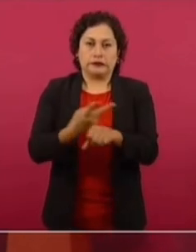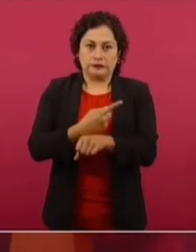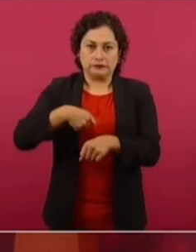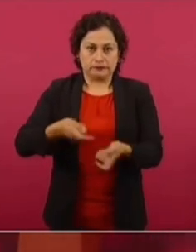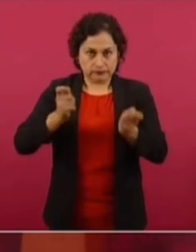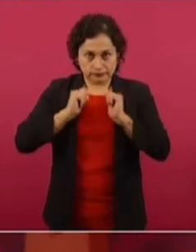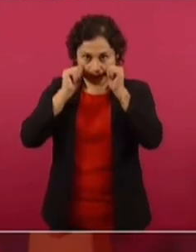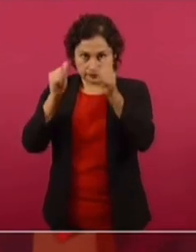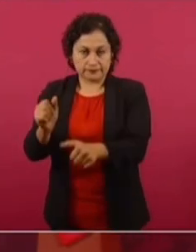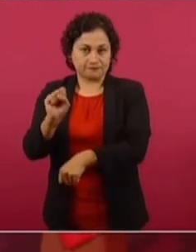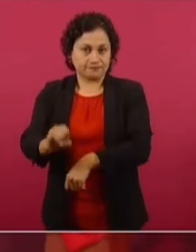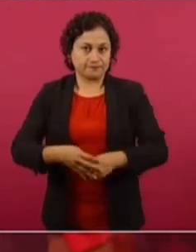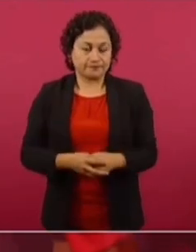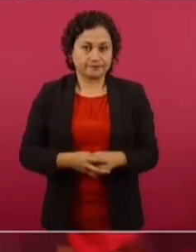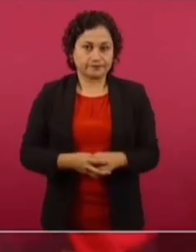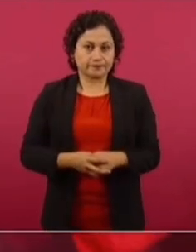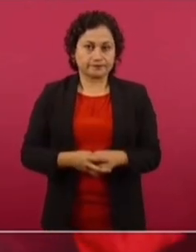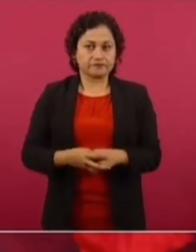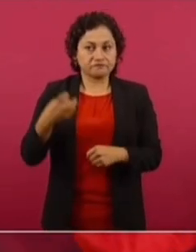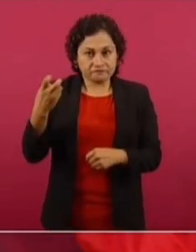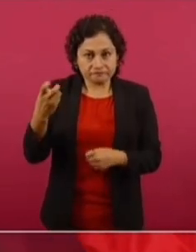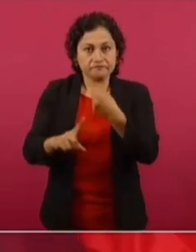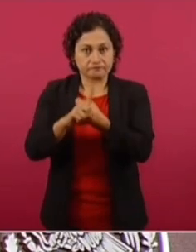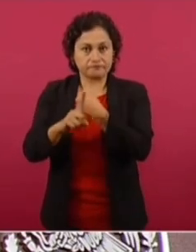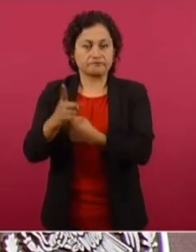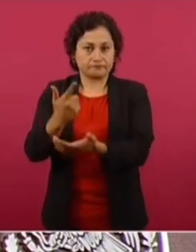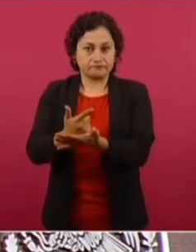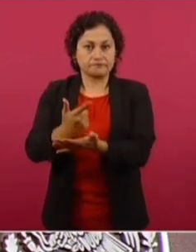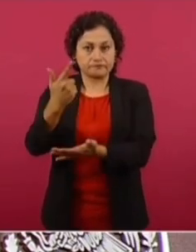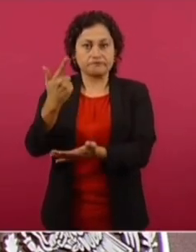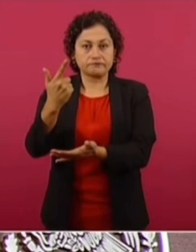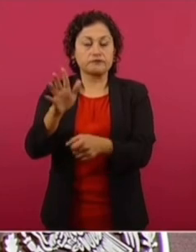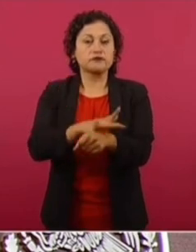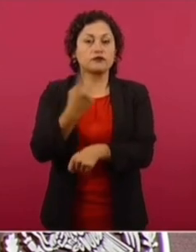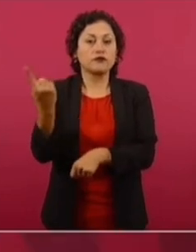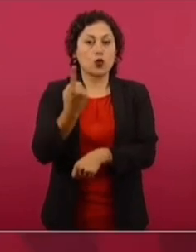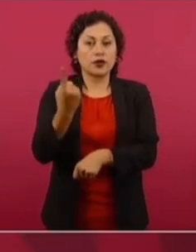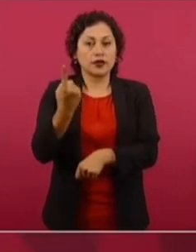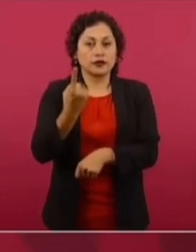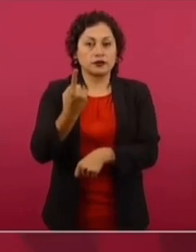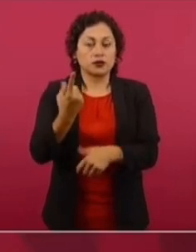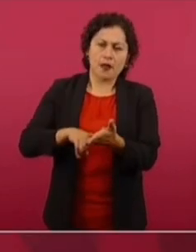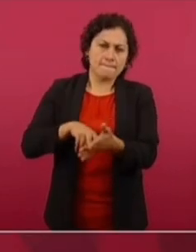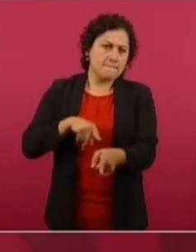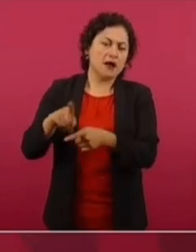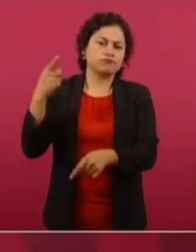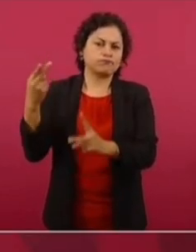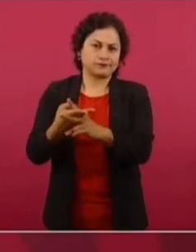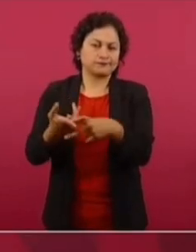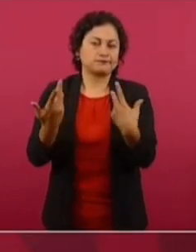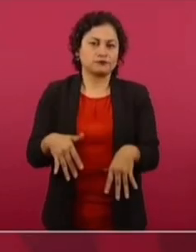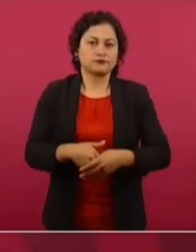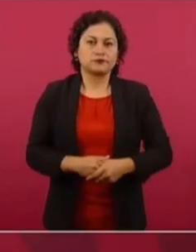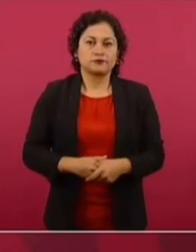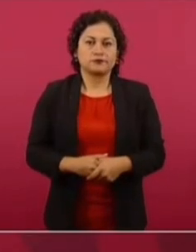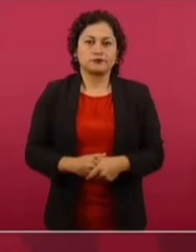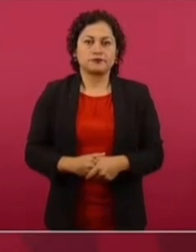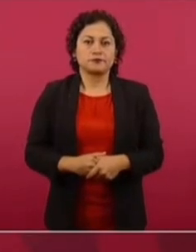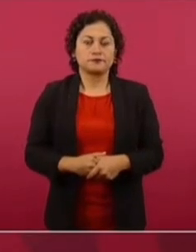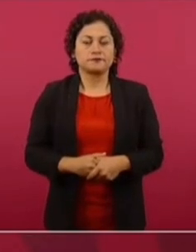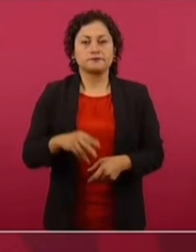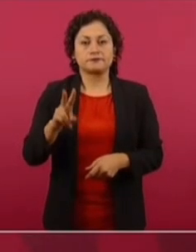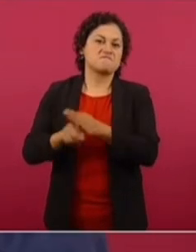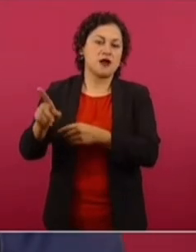atendiendo el problema grave, porque fue un ajusticiamiento, o sea,